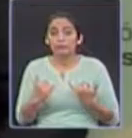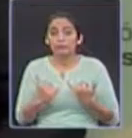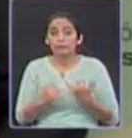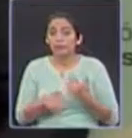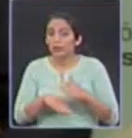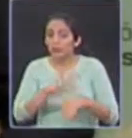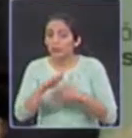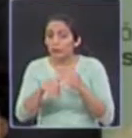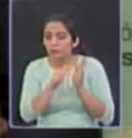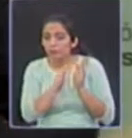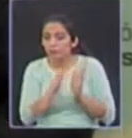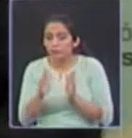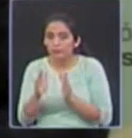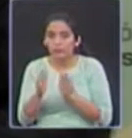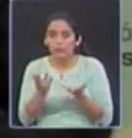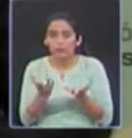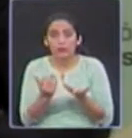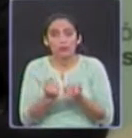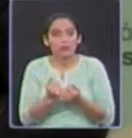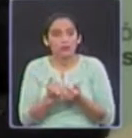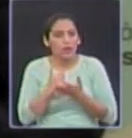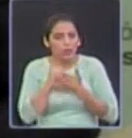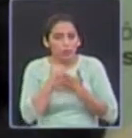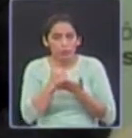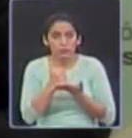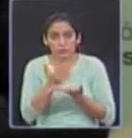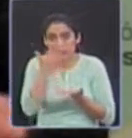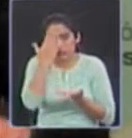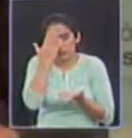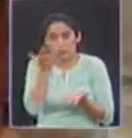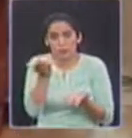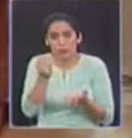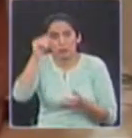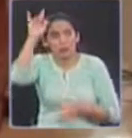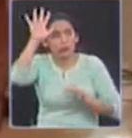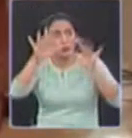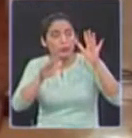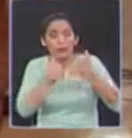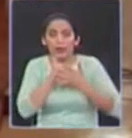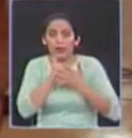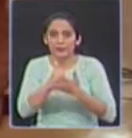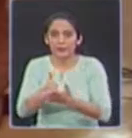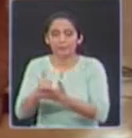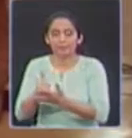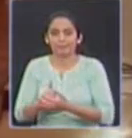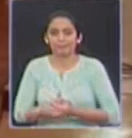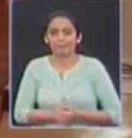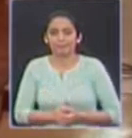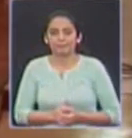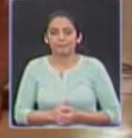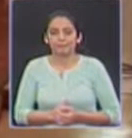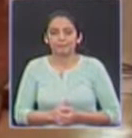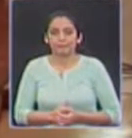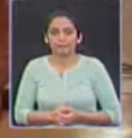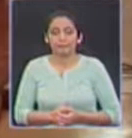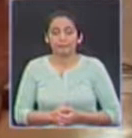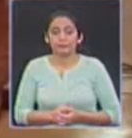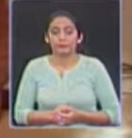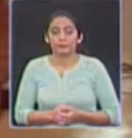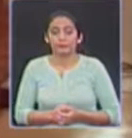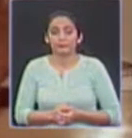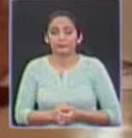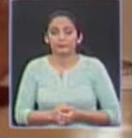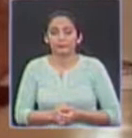antes del invierno gobernador señaló que a más de brindar atención es también